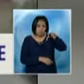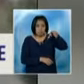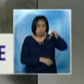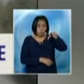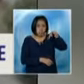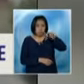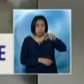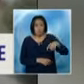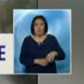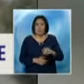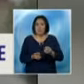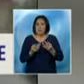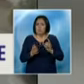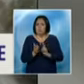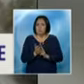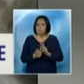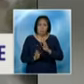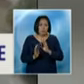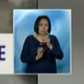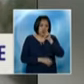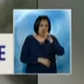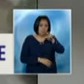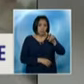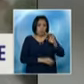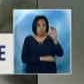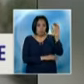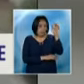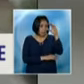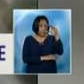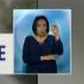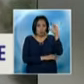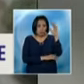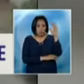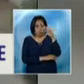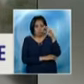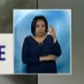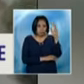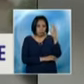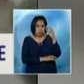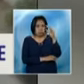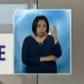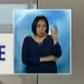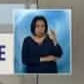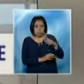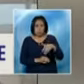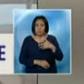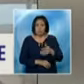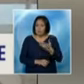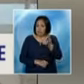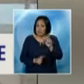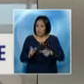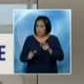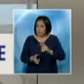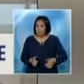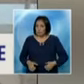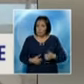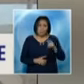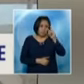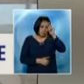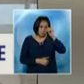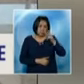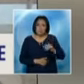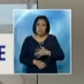que duró unos 40 segundos. Incluso se ve cómo los postes de luz seguían moviéndose varios segundos después. Los pobladores de Tumbes han sentido